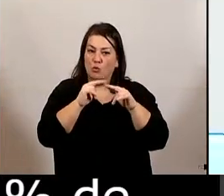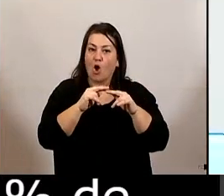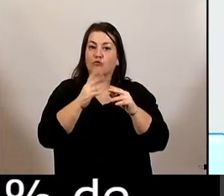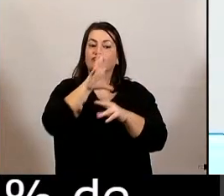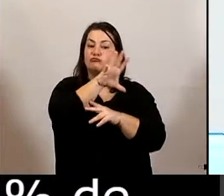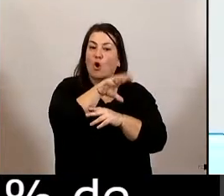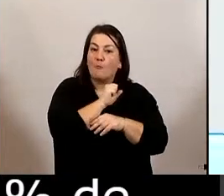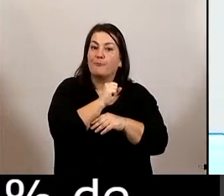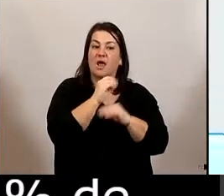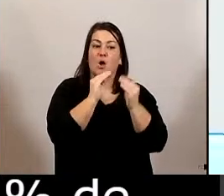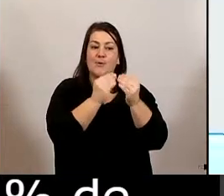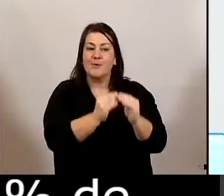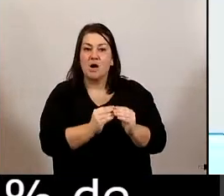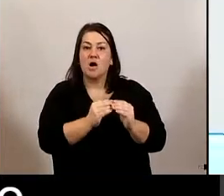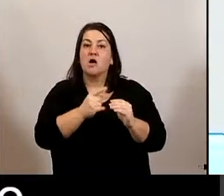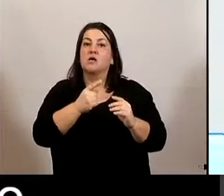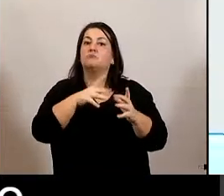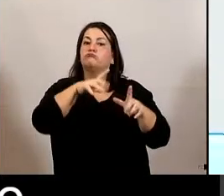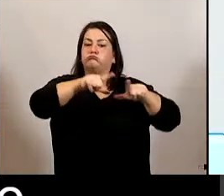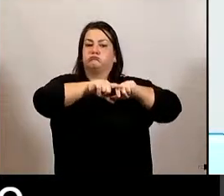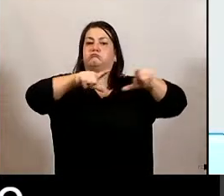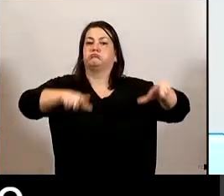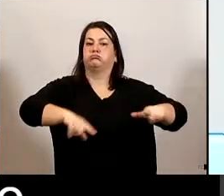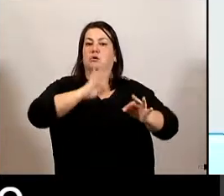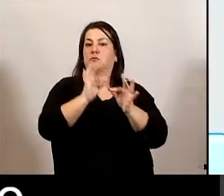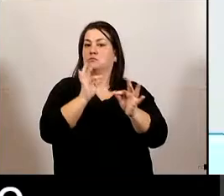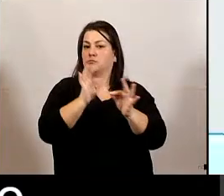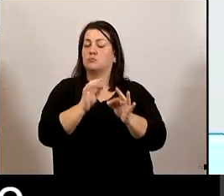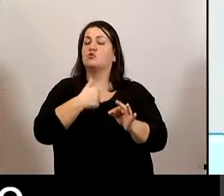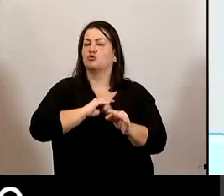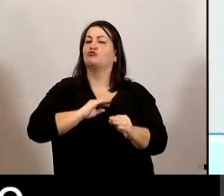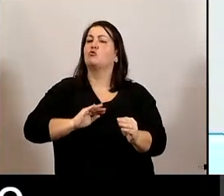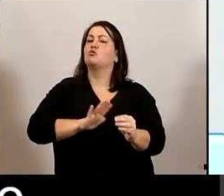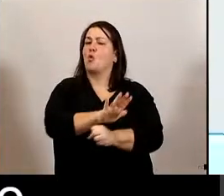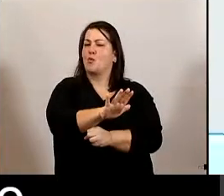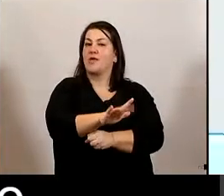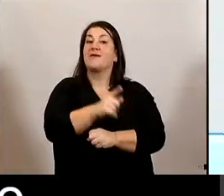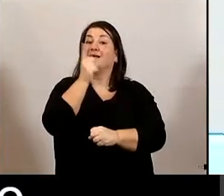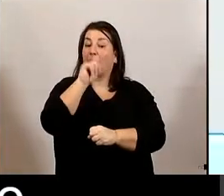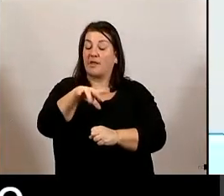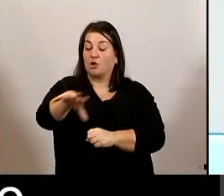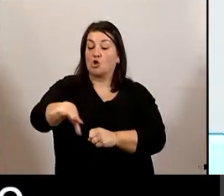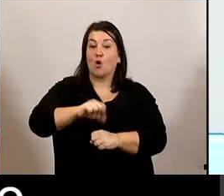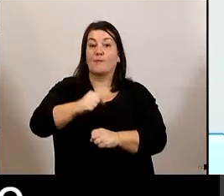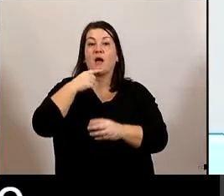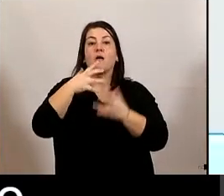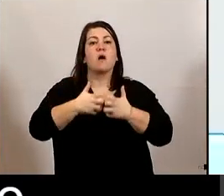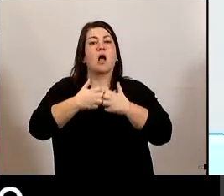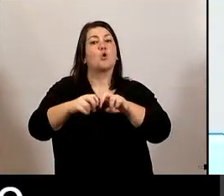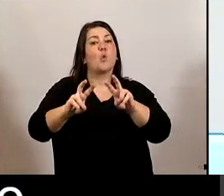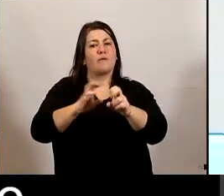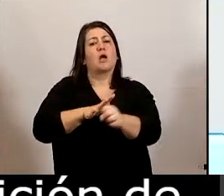compra o mejora de instalaciones vitivinícolas, así como la adquisición de nueva maquinaria.